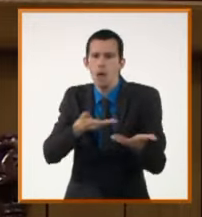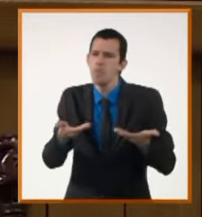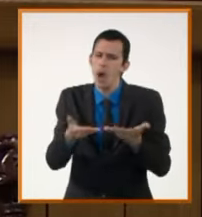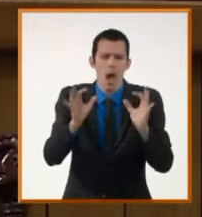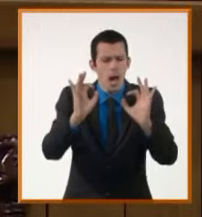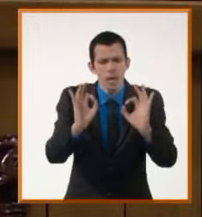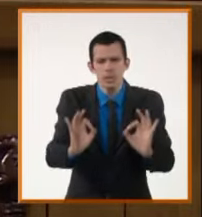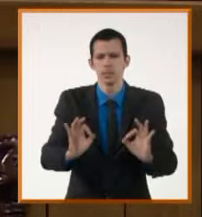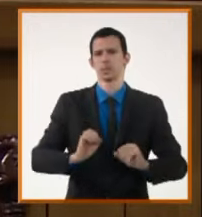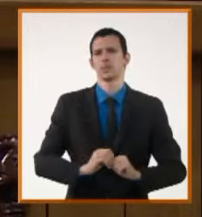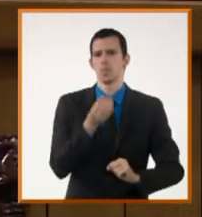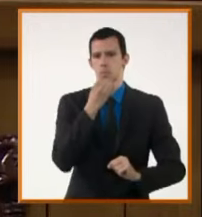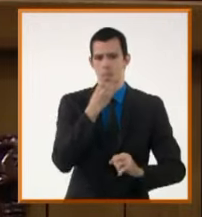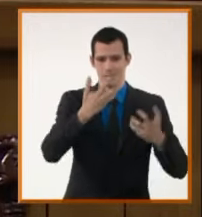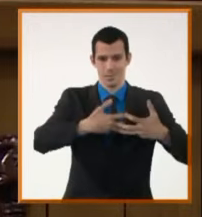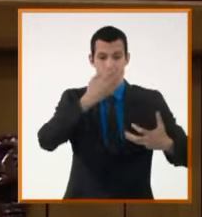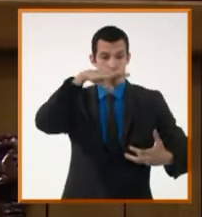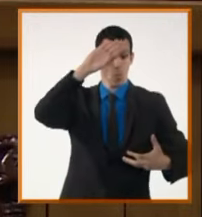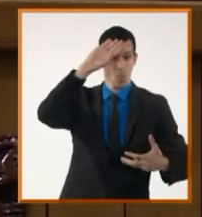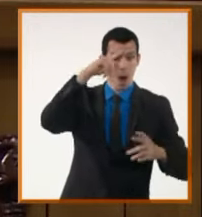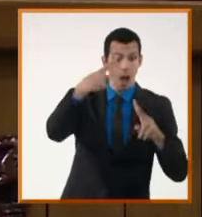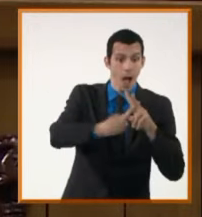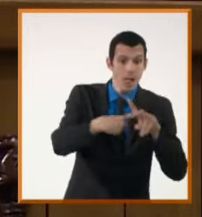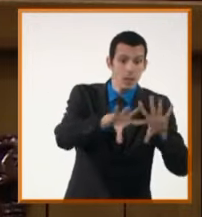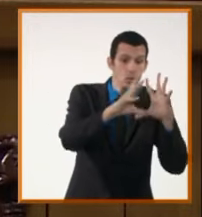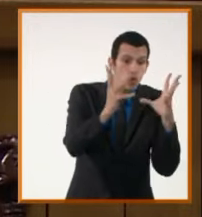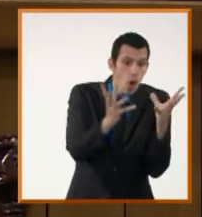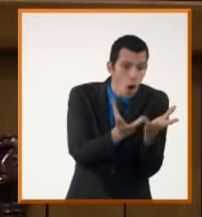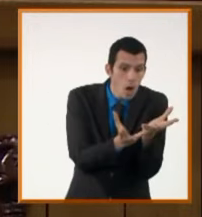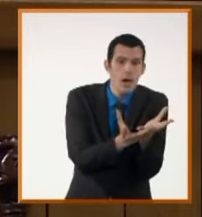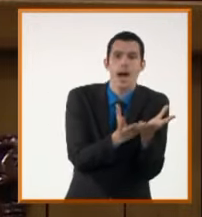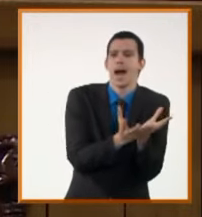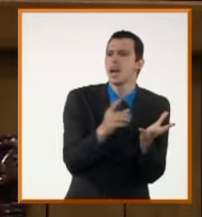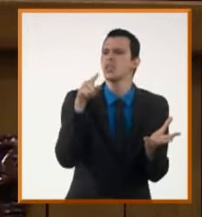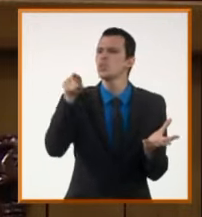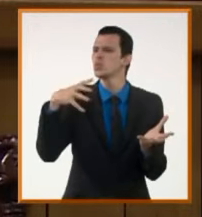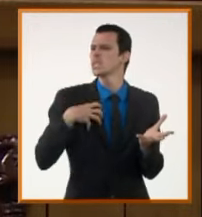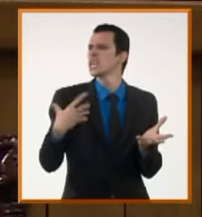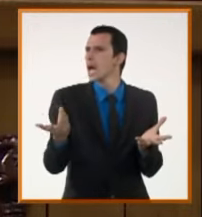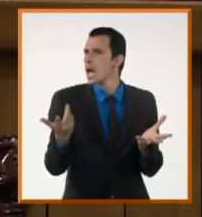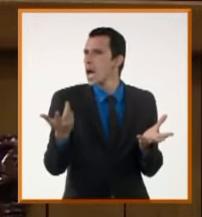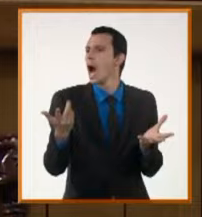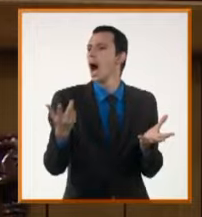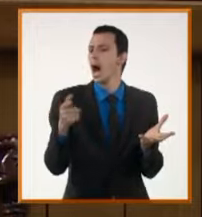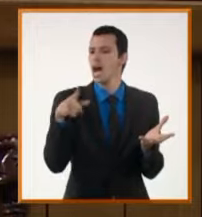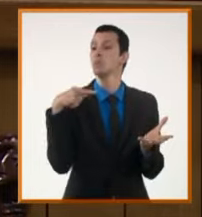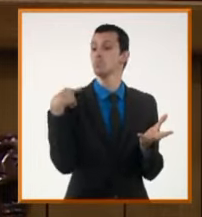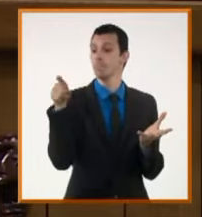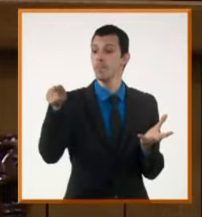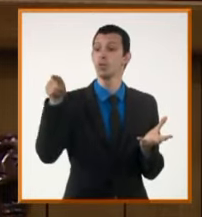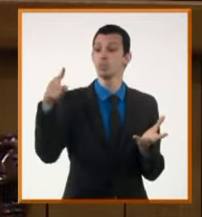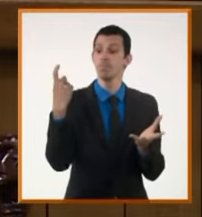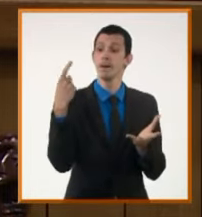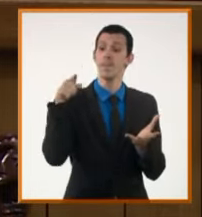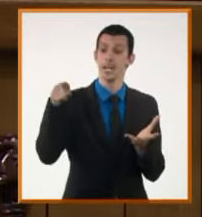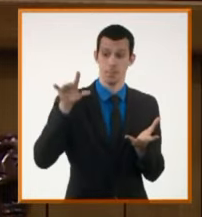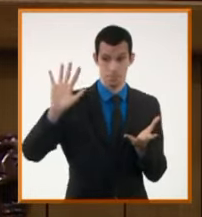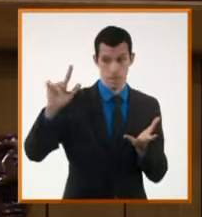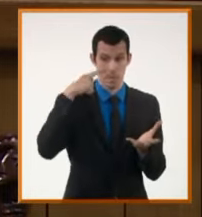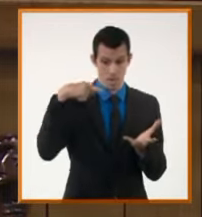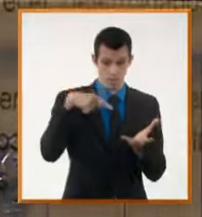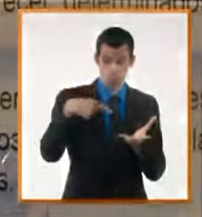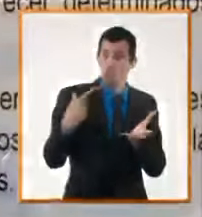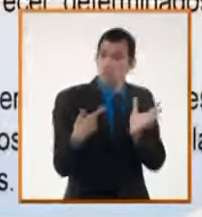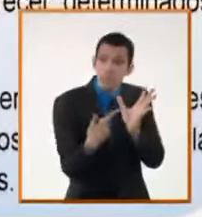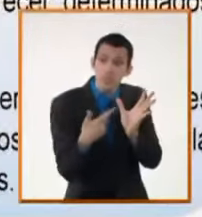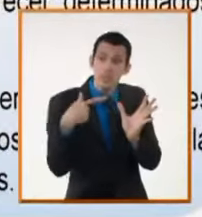exportación compensada de estos productos con otros países. Tenemos que estimular la importación de materia